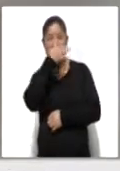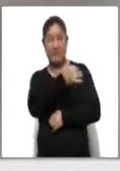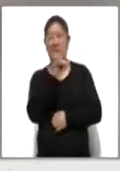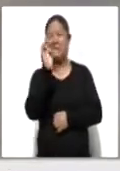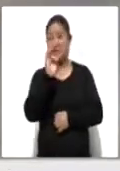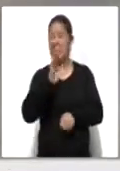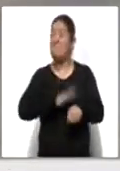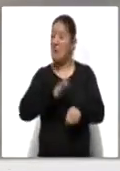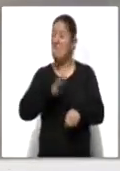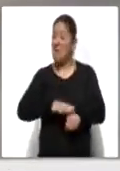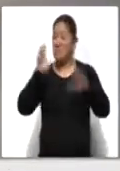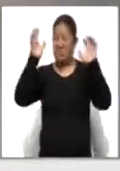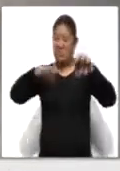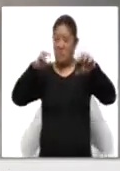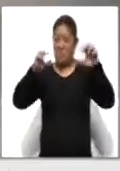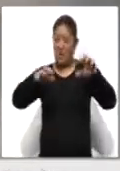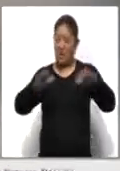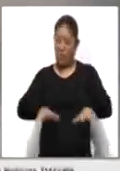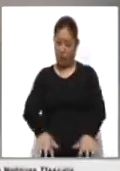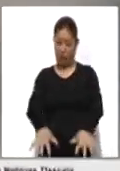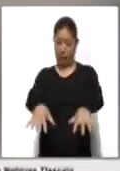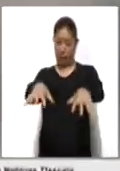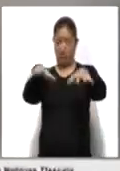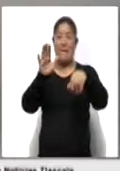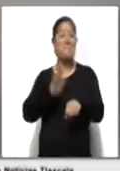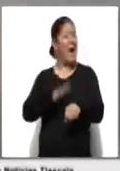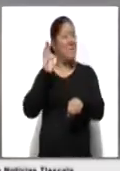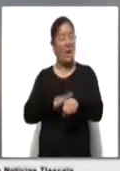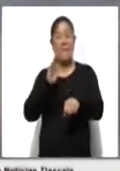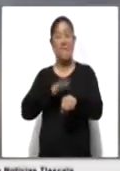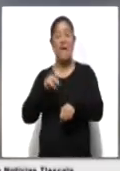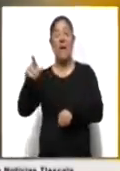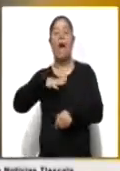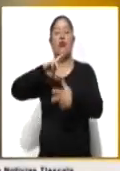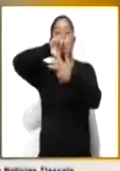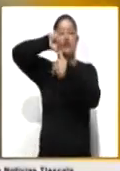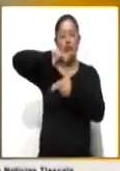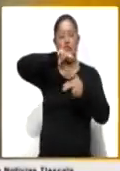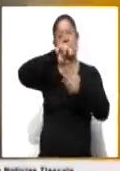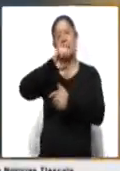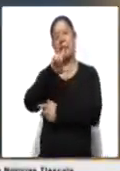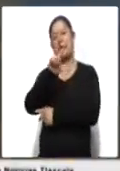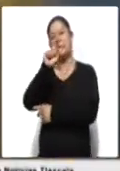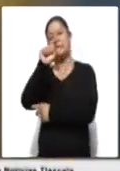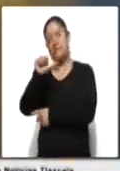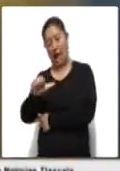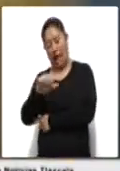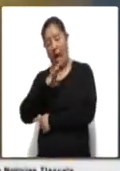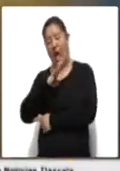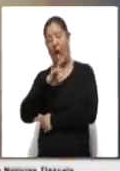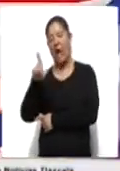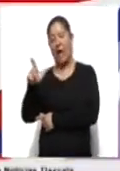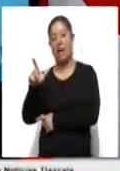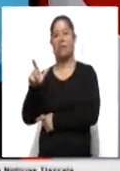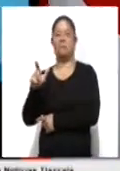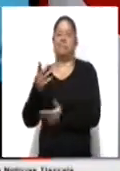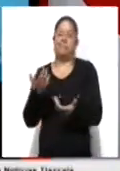en la metrópoli, porque se esperan más lluvias empujadas por la tormenta Elsa, que ya pasó por el Caribe y la